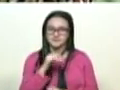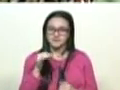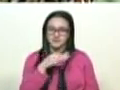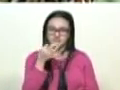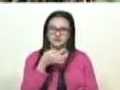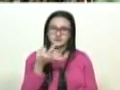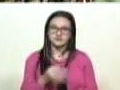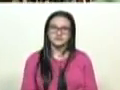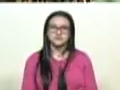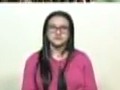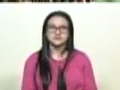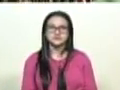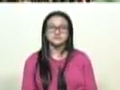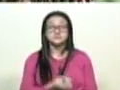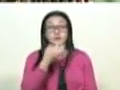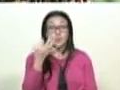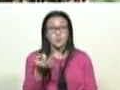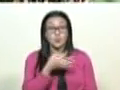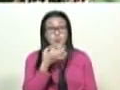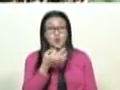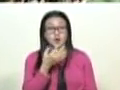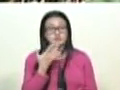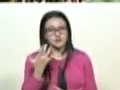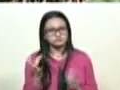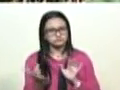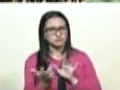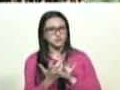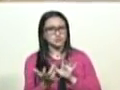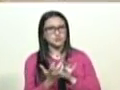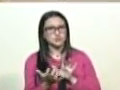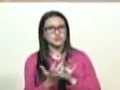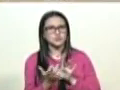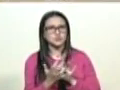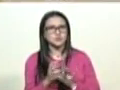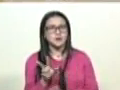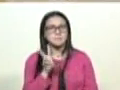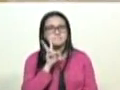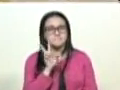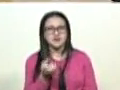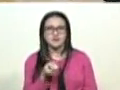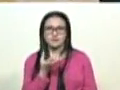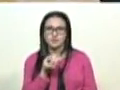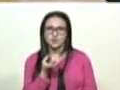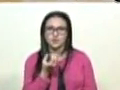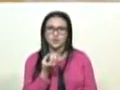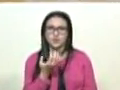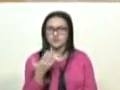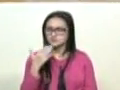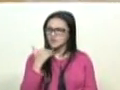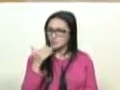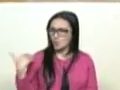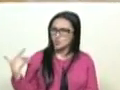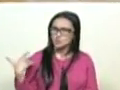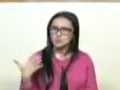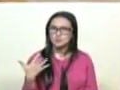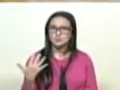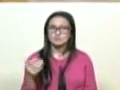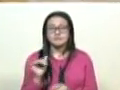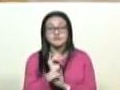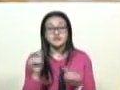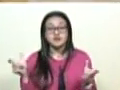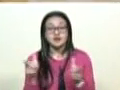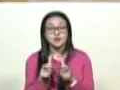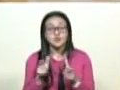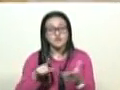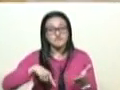Adelante. Muy buenas tardes, Barry. Establecemos este nuevo contacto desde el Palacio de Gobierno, donde hace pocos instantes se acaba de concretar